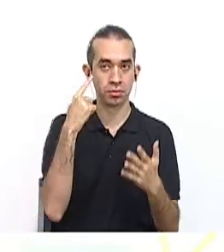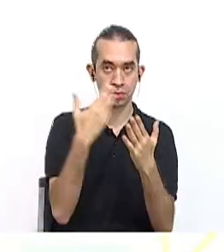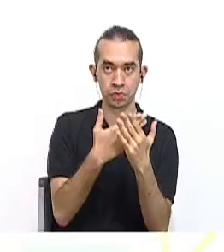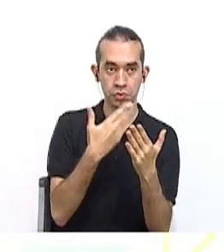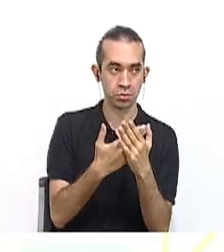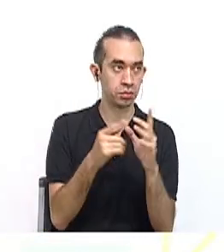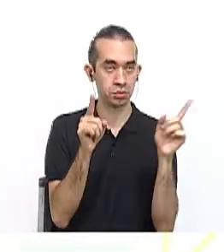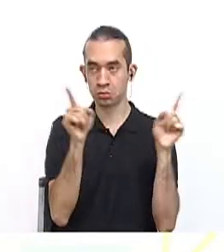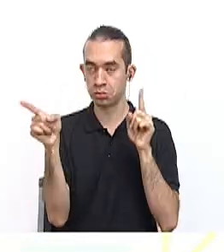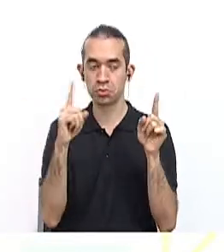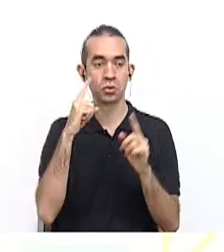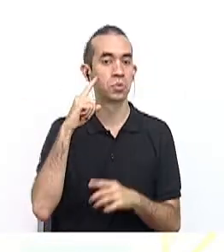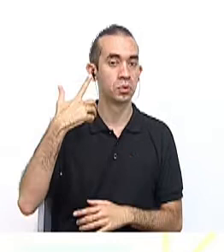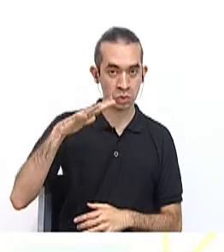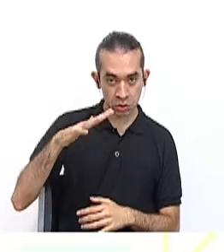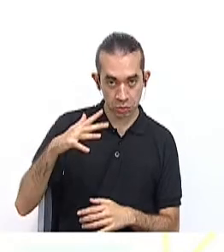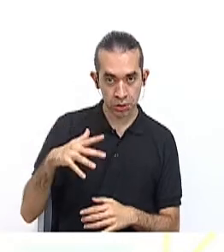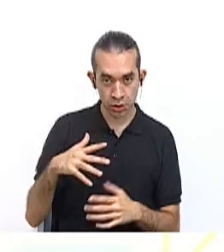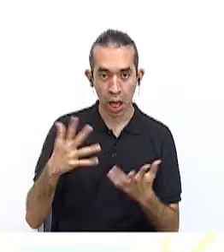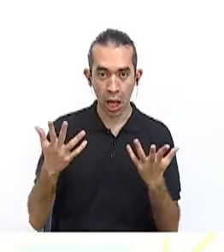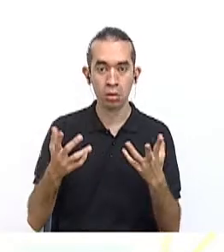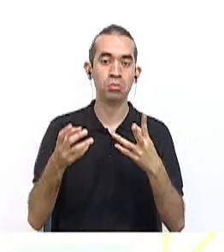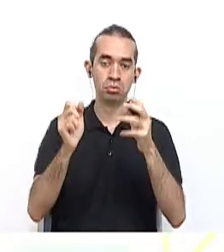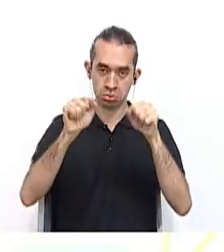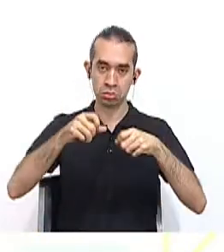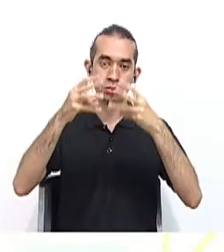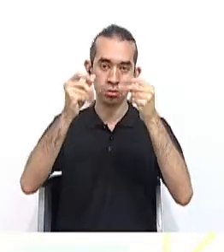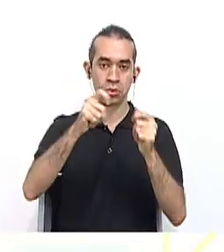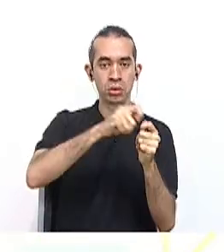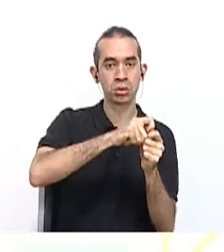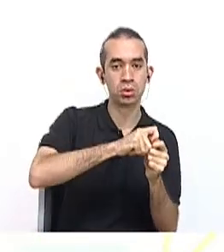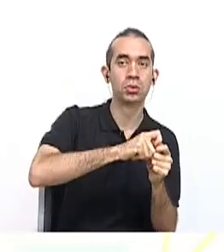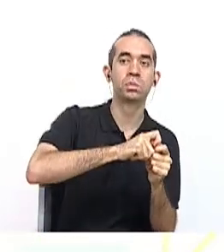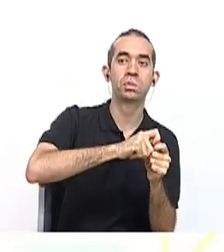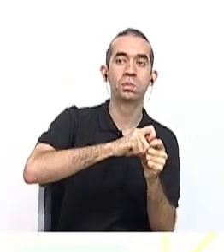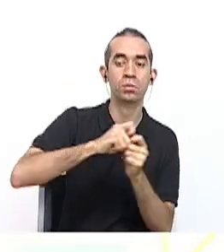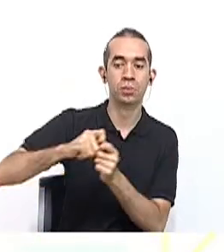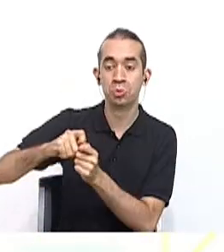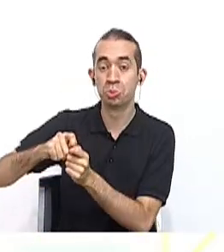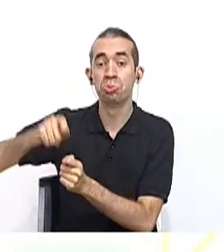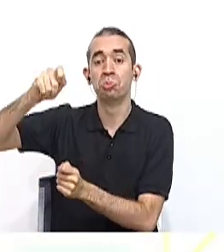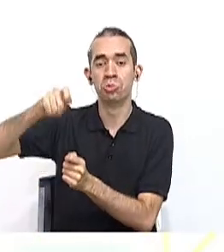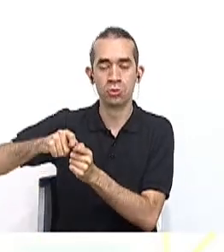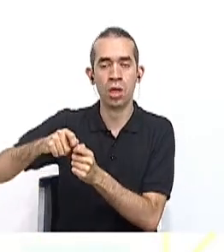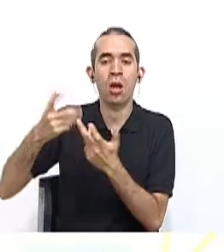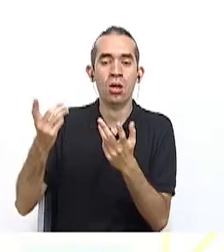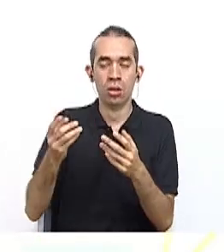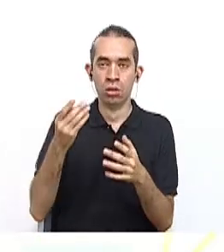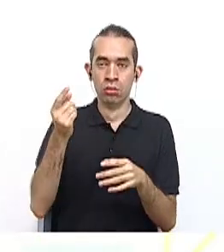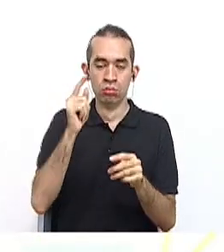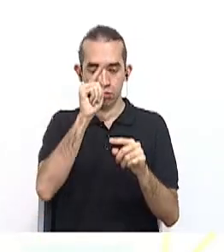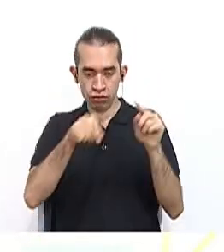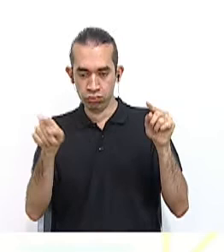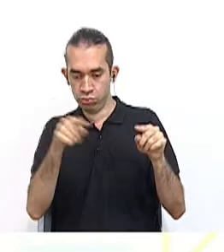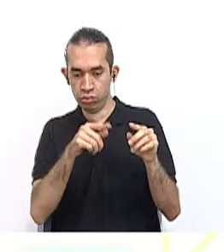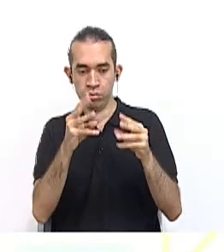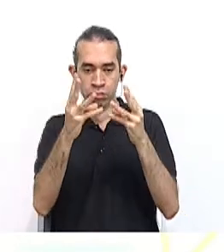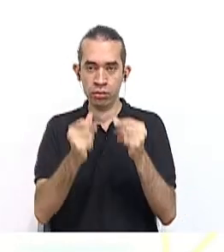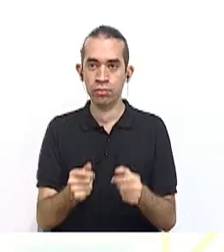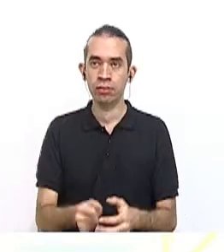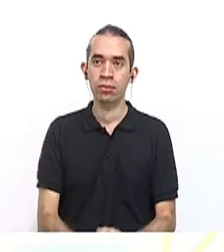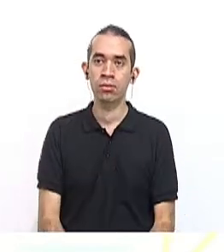los triángulos son semejantes, calculamos la altura haciendo el procedimiento. Entonces